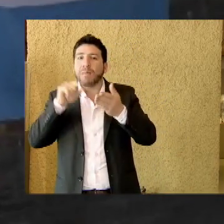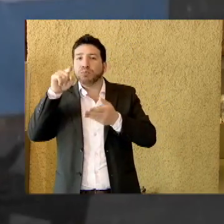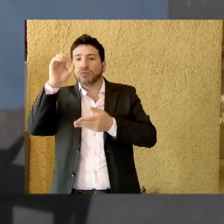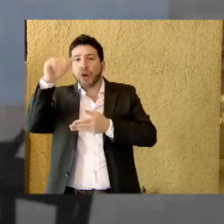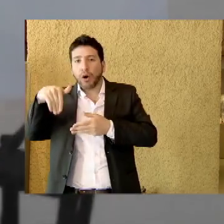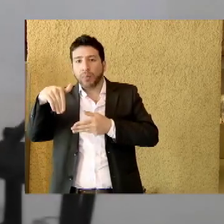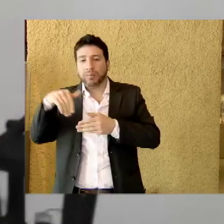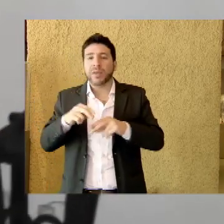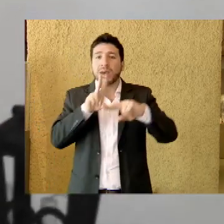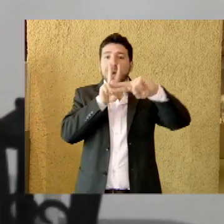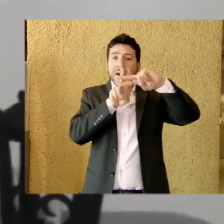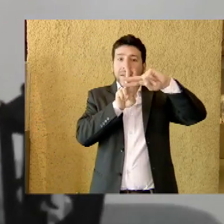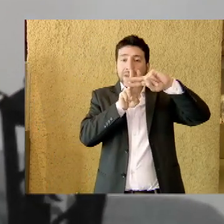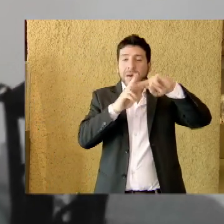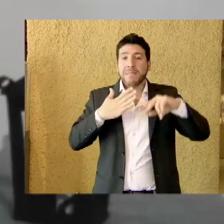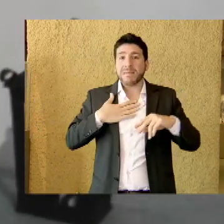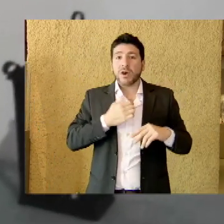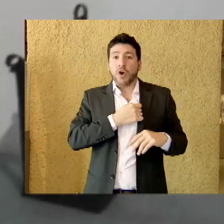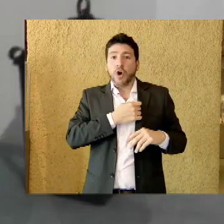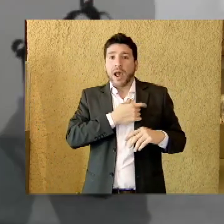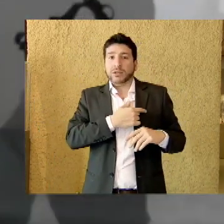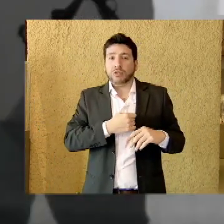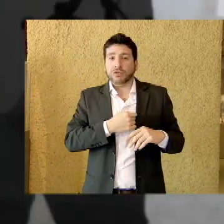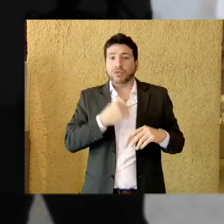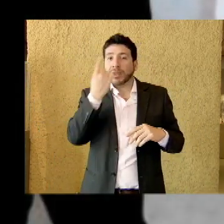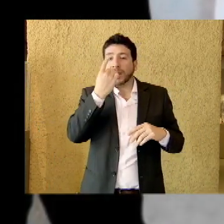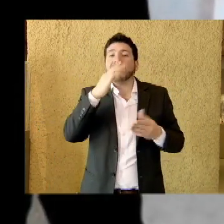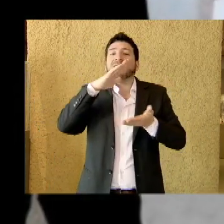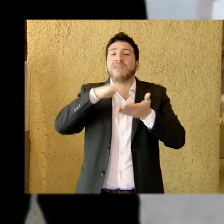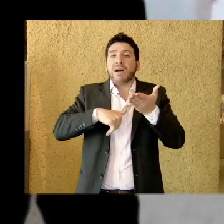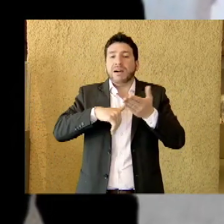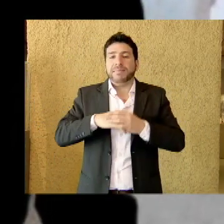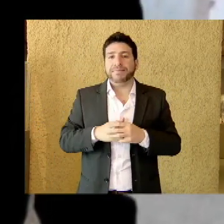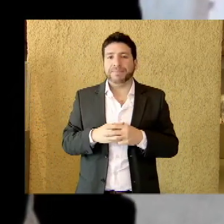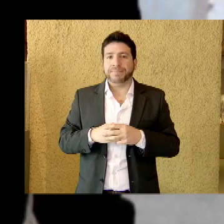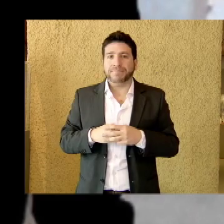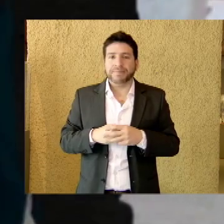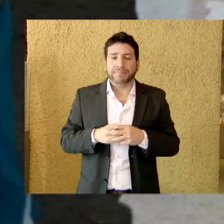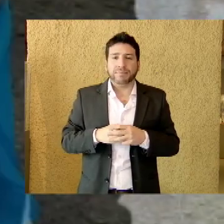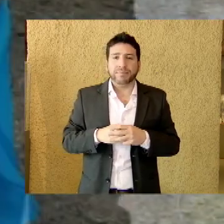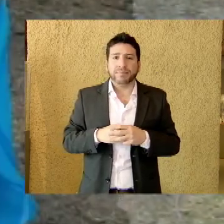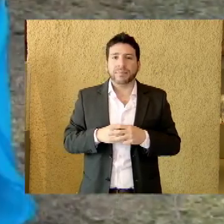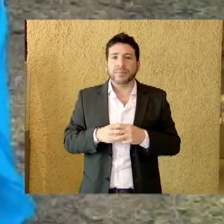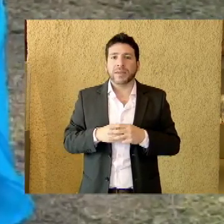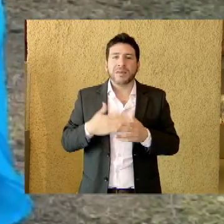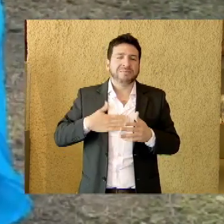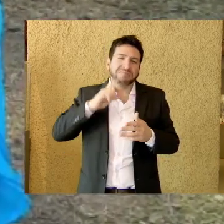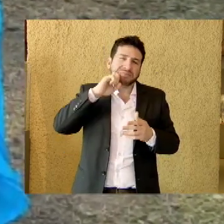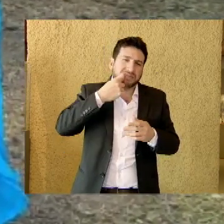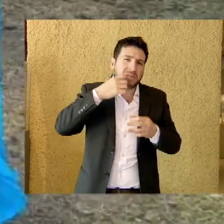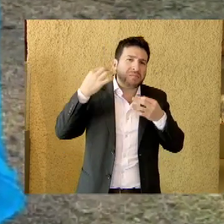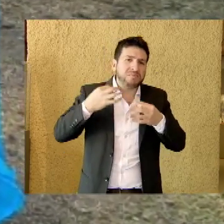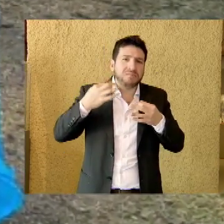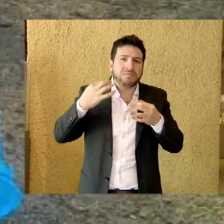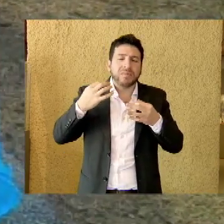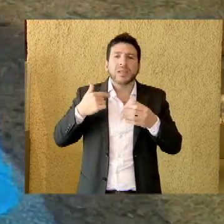el hashtag Mi Corazón Celeste y Blanco, que es el nombre que hemos dado también a esta transmisión. Bueno, es muy lindo, sin lugar a dudas, poder ver,